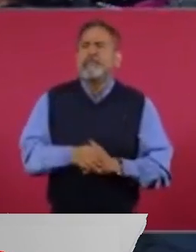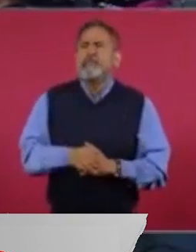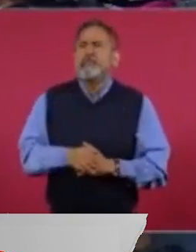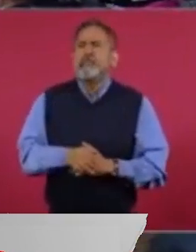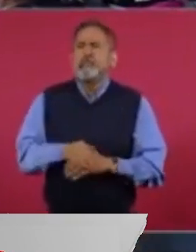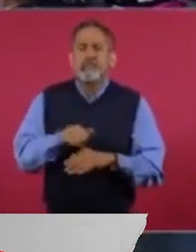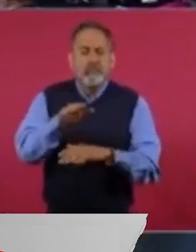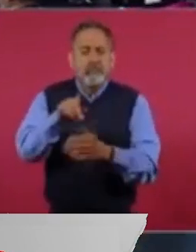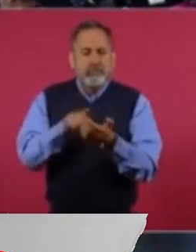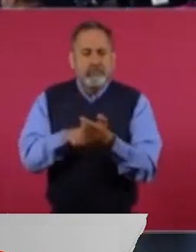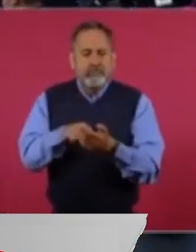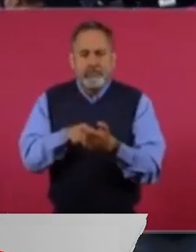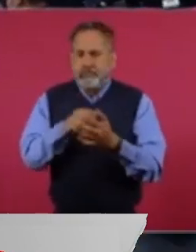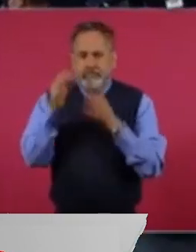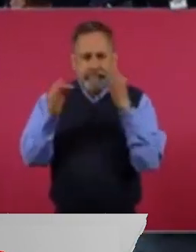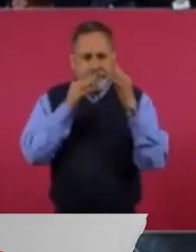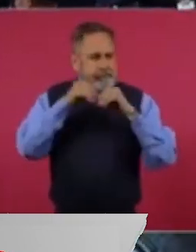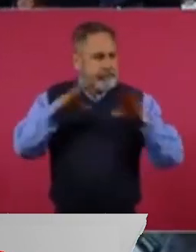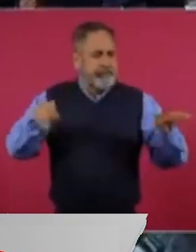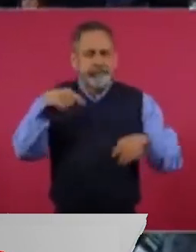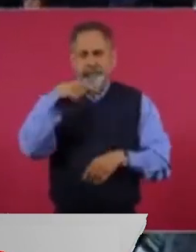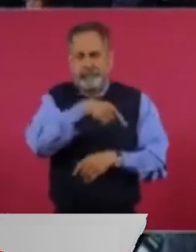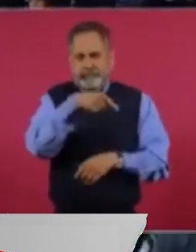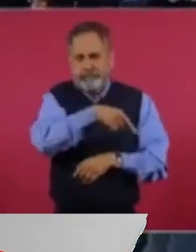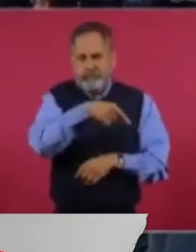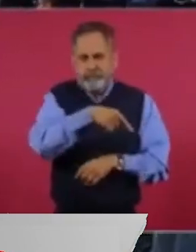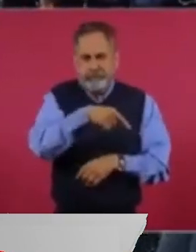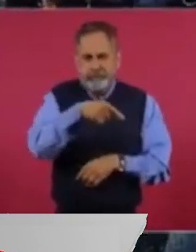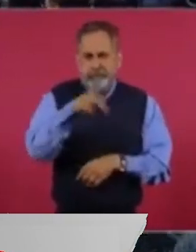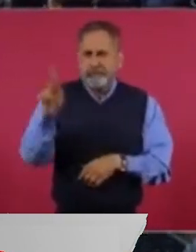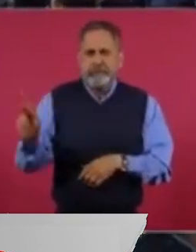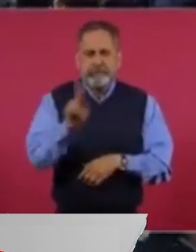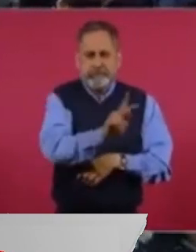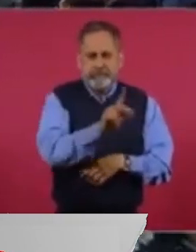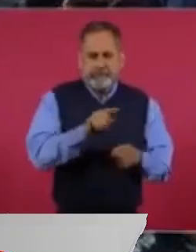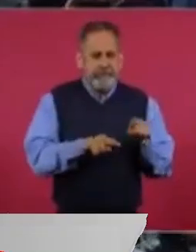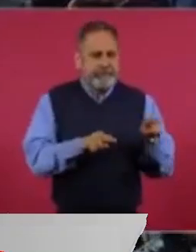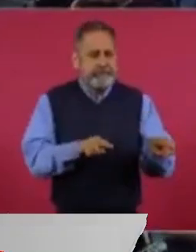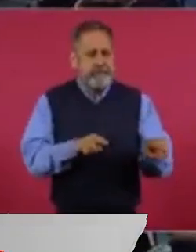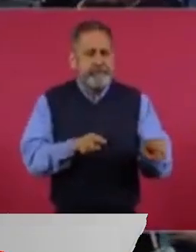esta noticia que da justamente su homólogo de Belice, de Guatemala.